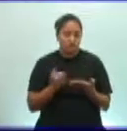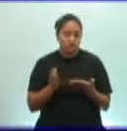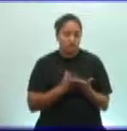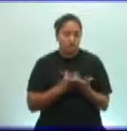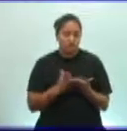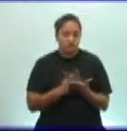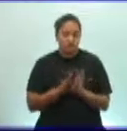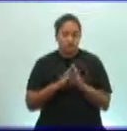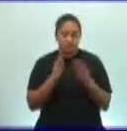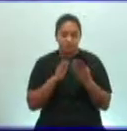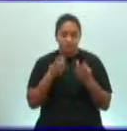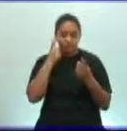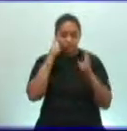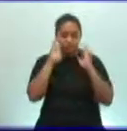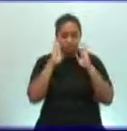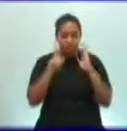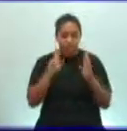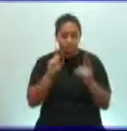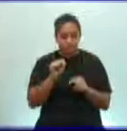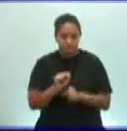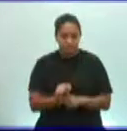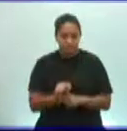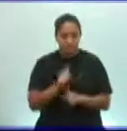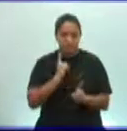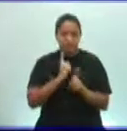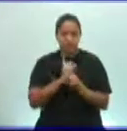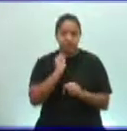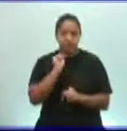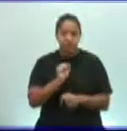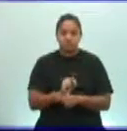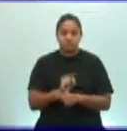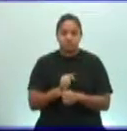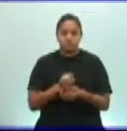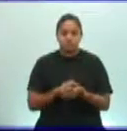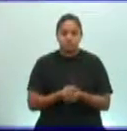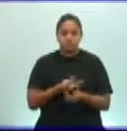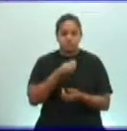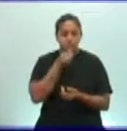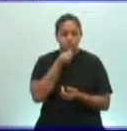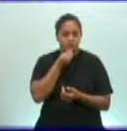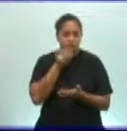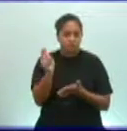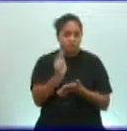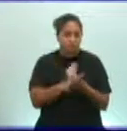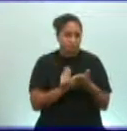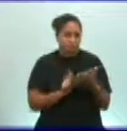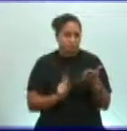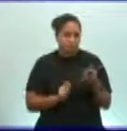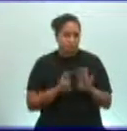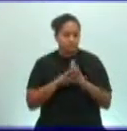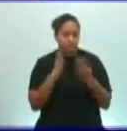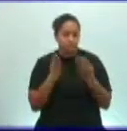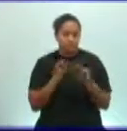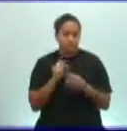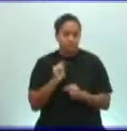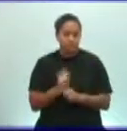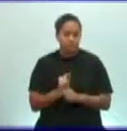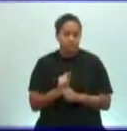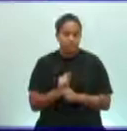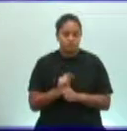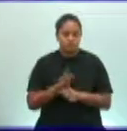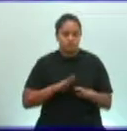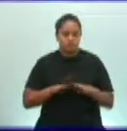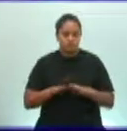sugiero que permanezcan bien atentos en el encuentro de hoy para que sean capaces de tomar todas las notas y estar